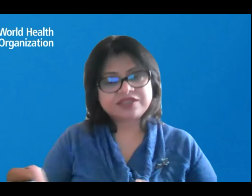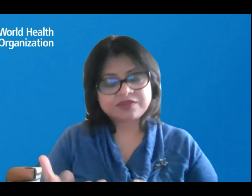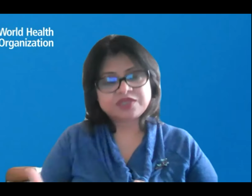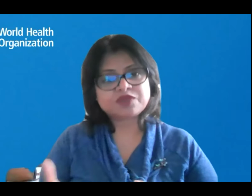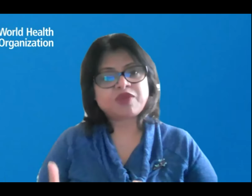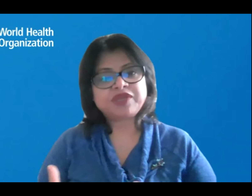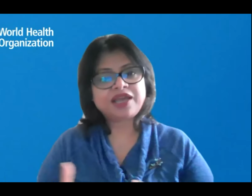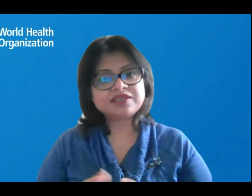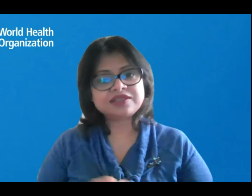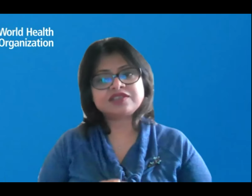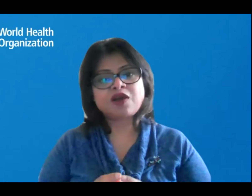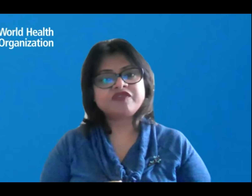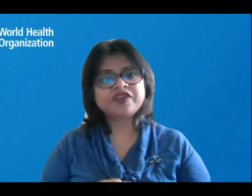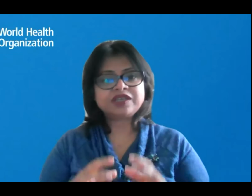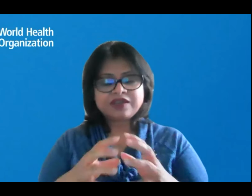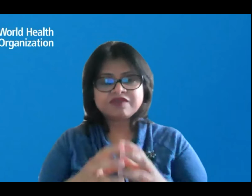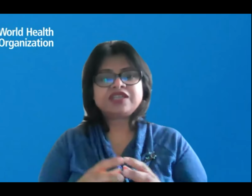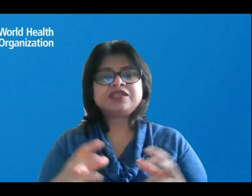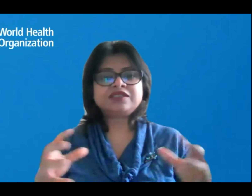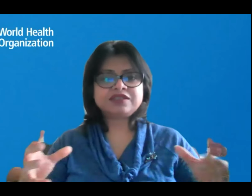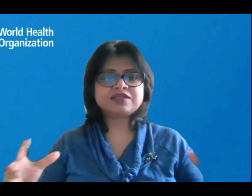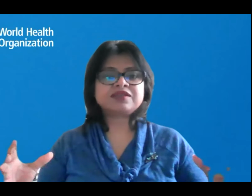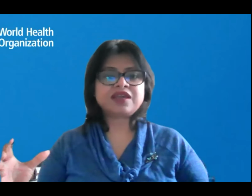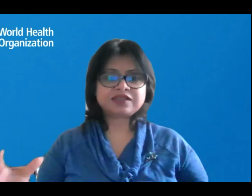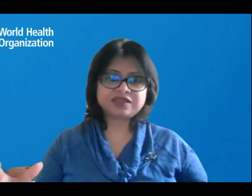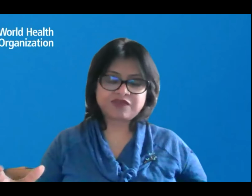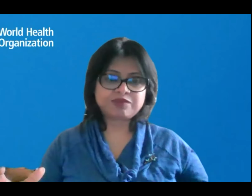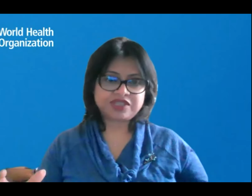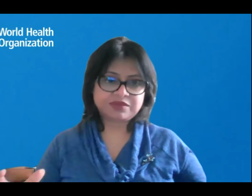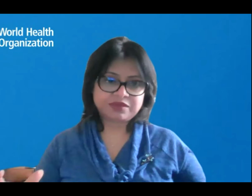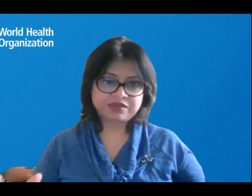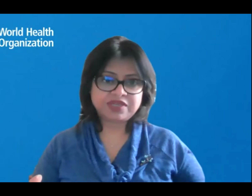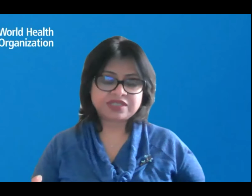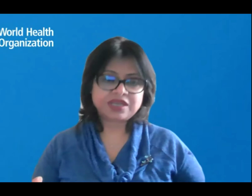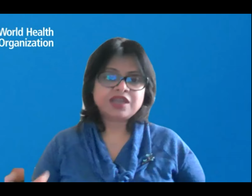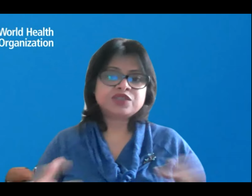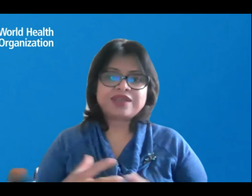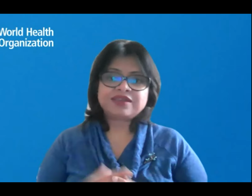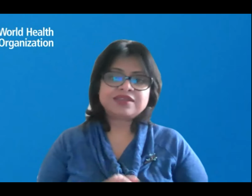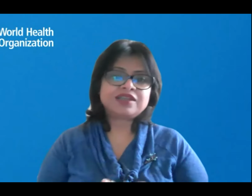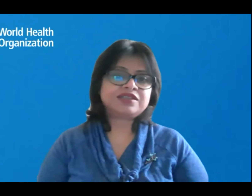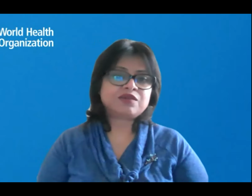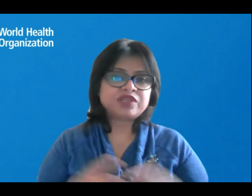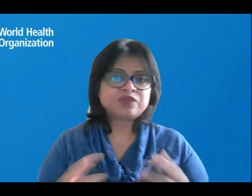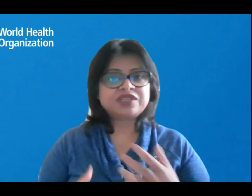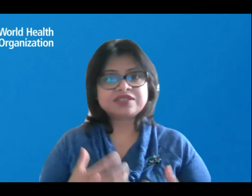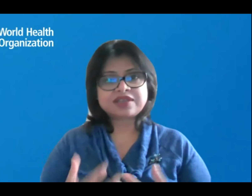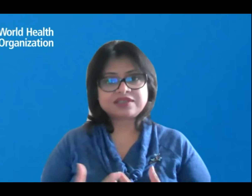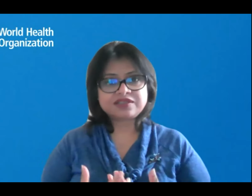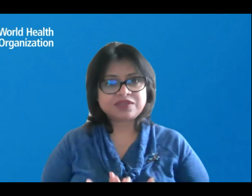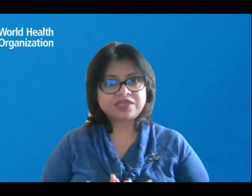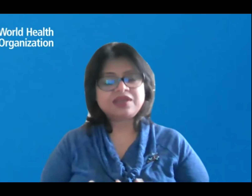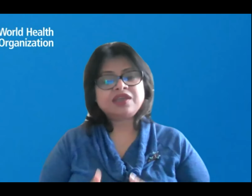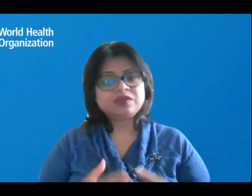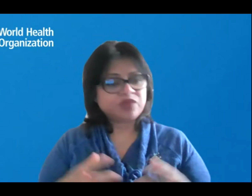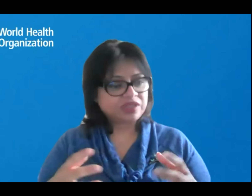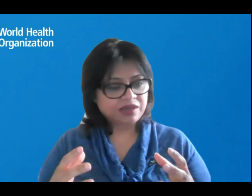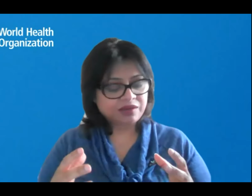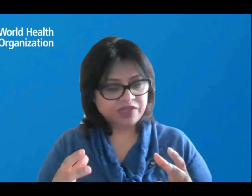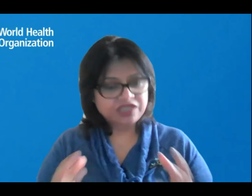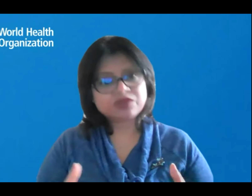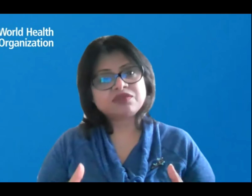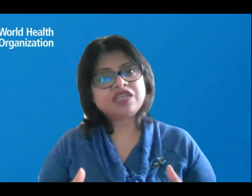recursos nos permite tener movilización. Muchas veces la movilización está desconectada del riesgo. Entonces, yo creo que